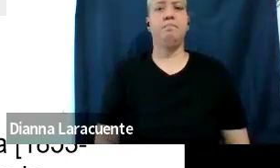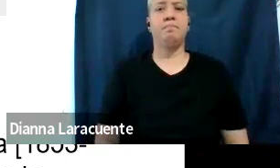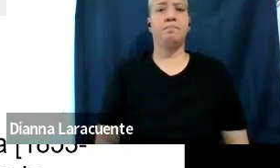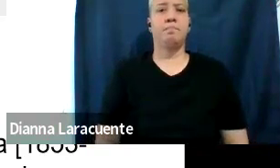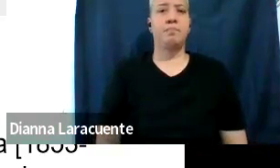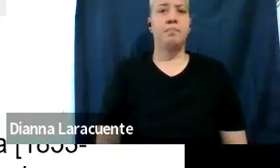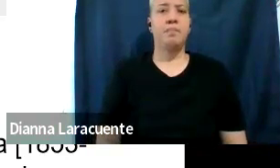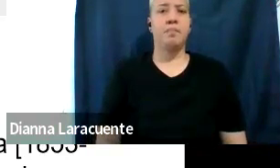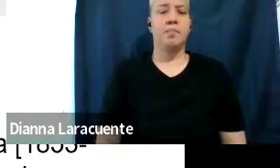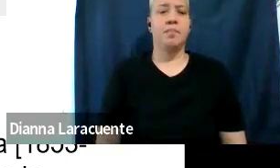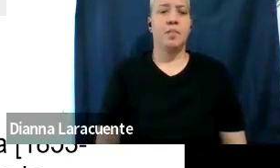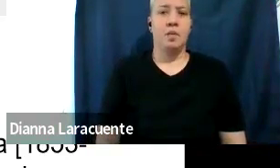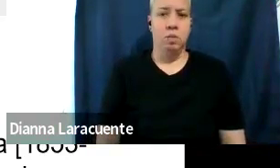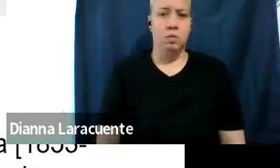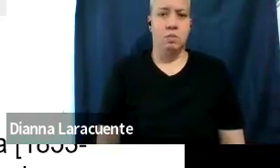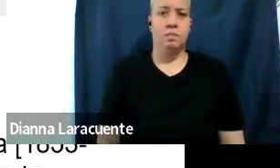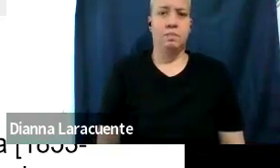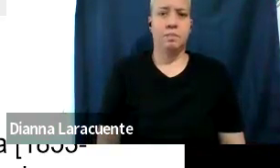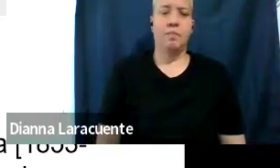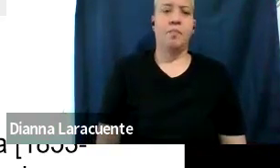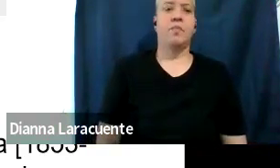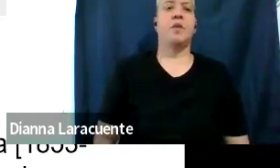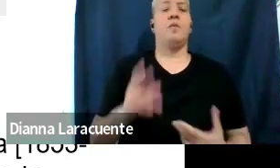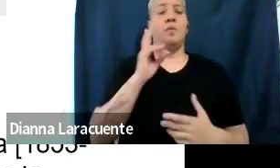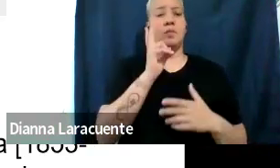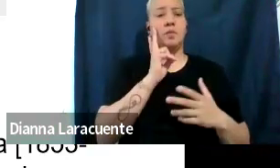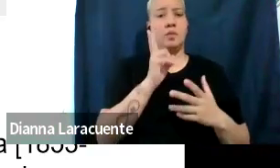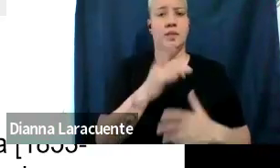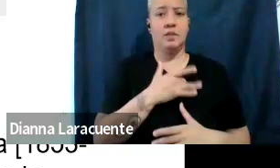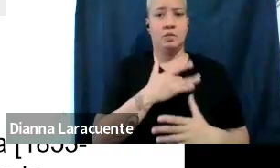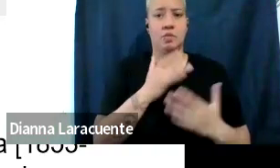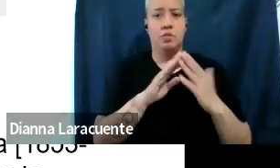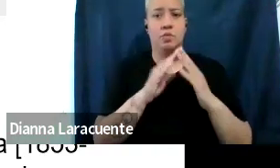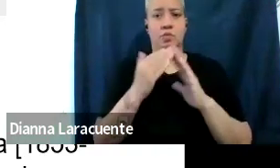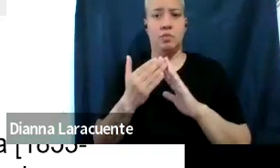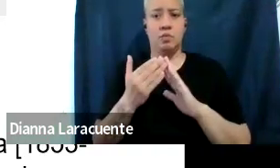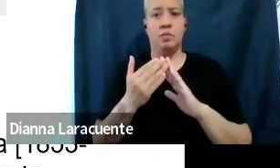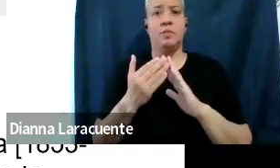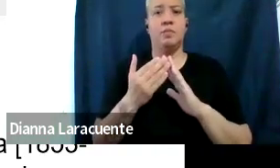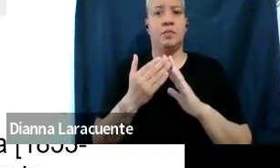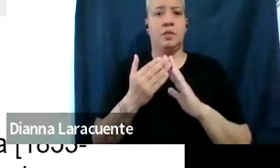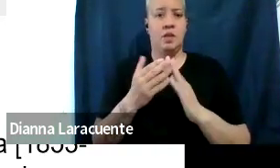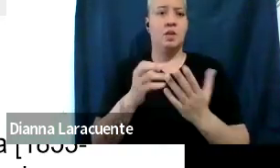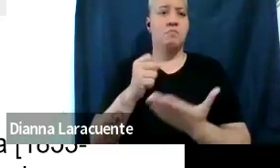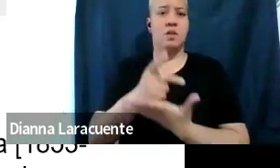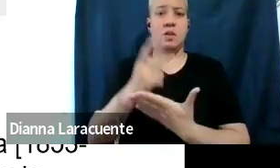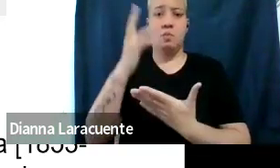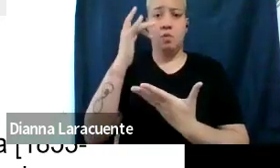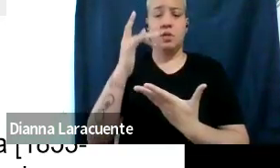Y entonces después vamos a ver si lo que sintió el pueblo tenía validez, porque vamos a entrar en los momentos de su